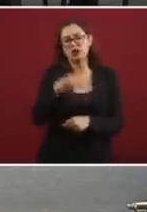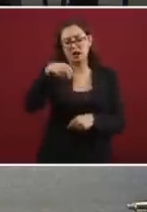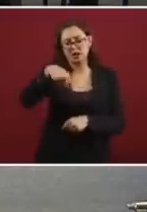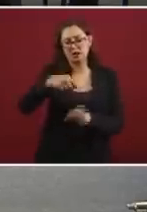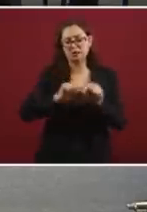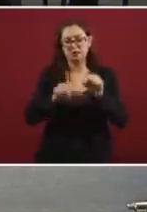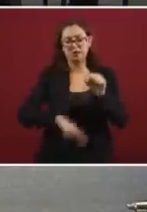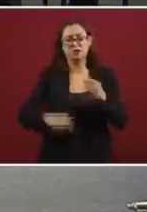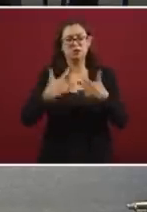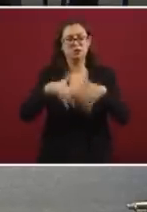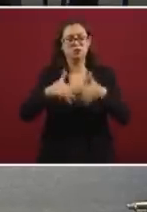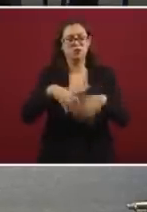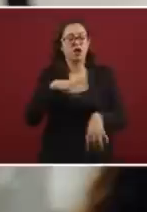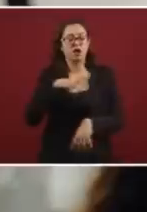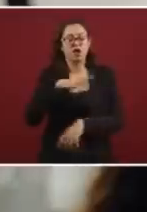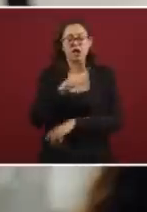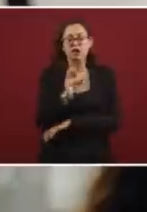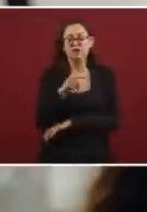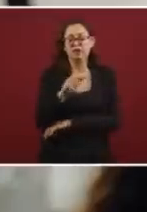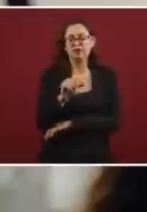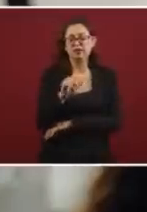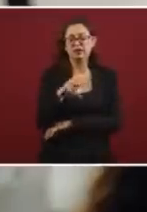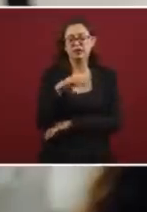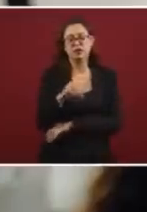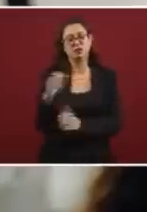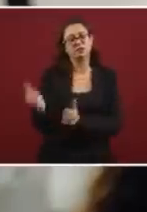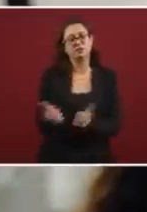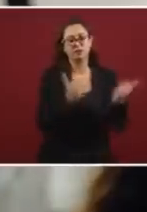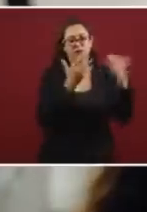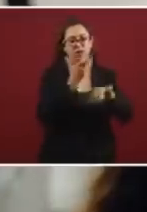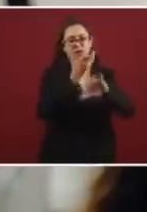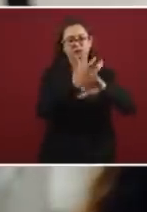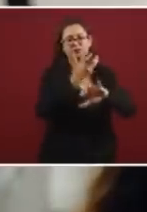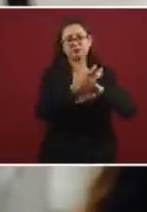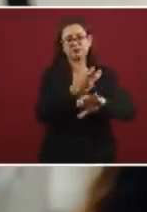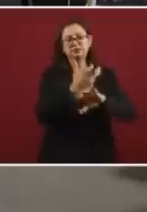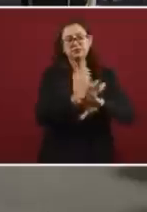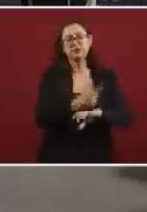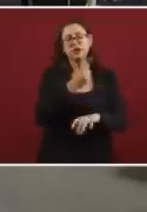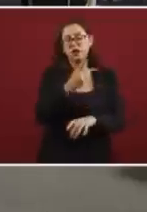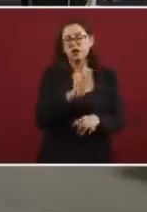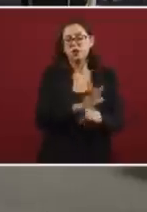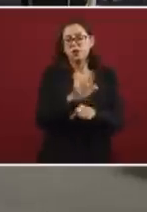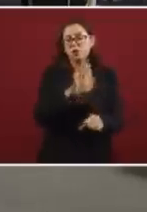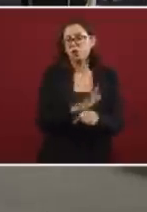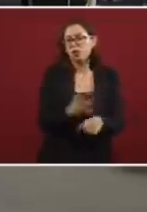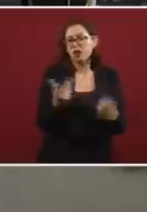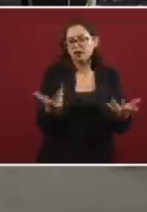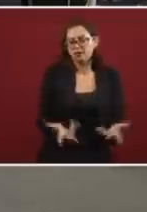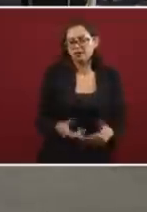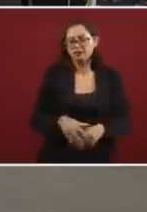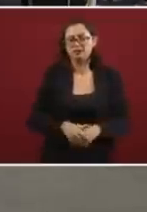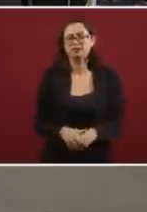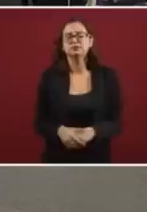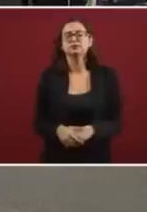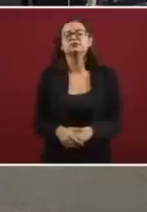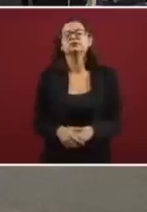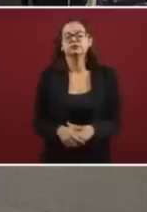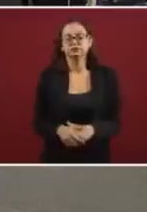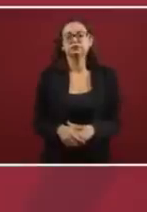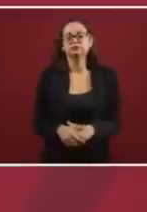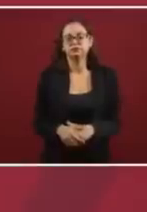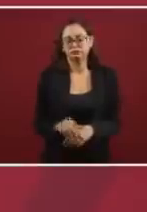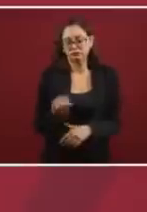fentanilo en mexico y su tráfico de méxico a eeuu y después tengo una pregunta de otro templo se está trabajando en ello es una